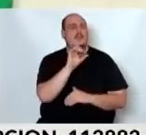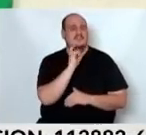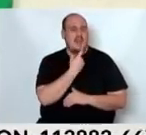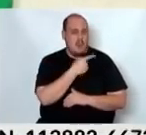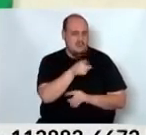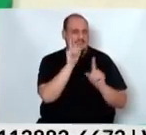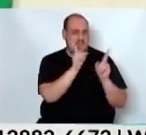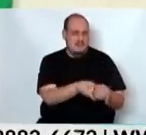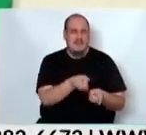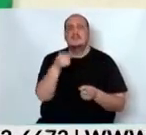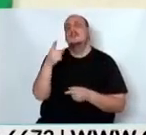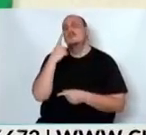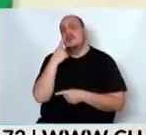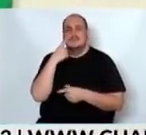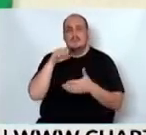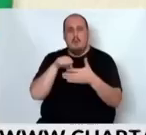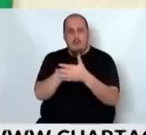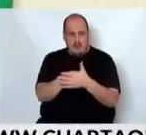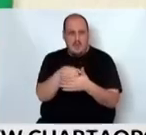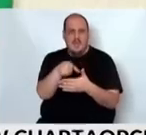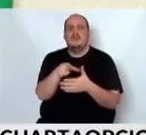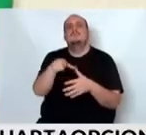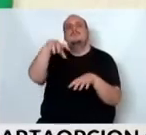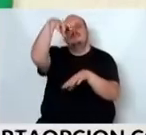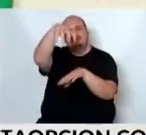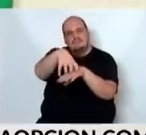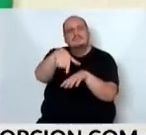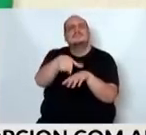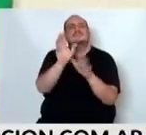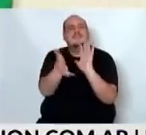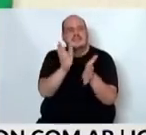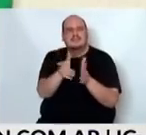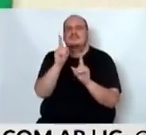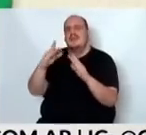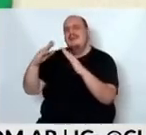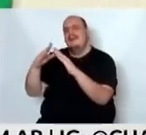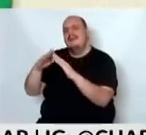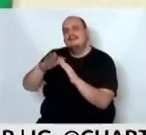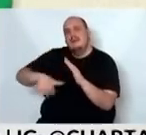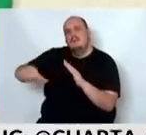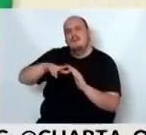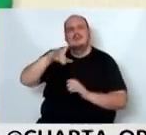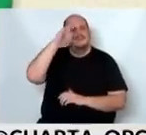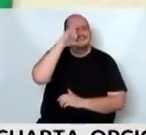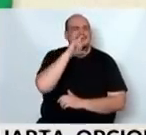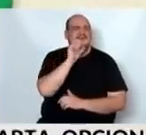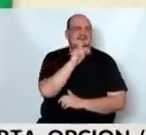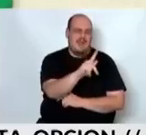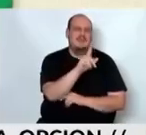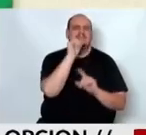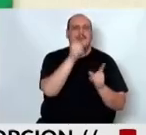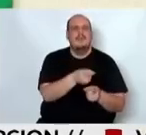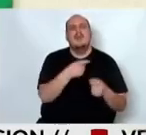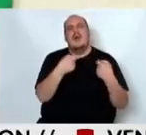Luis, al municipio de Moreno y su espacio de recuperación de adicciones, Casa Pueblo, a CETRAC, a Vencer para Vivir,